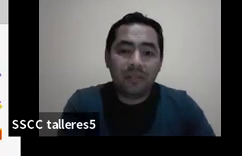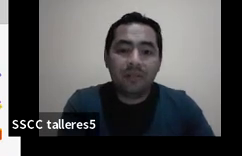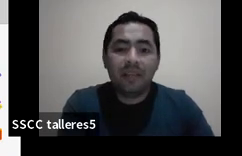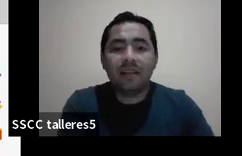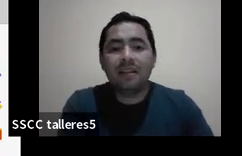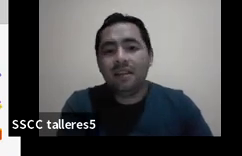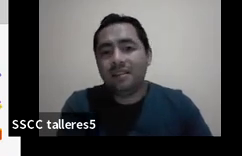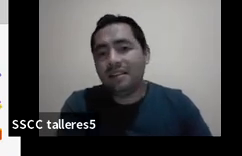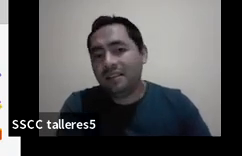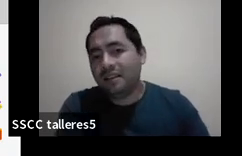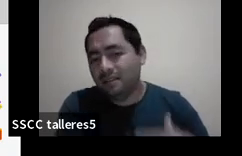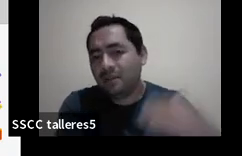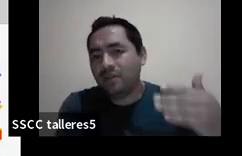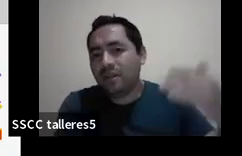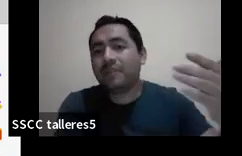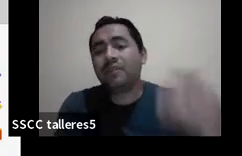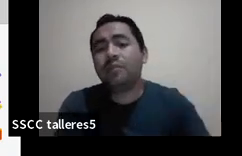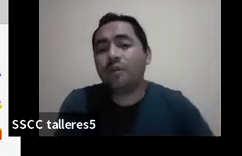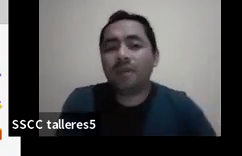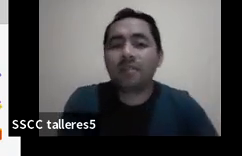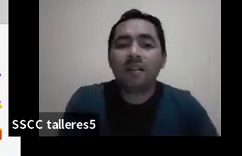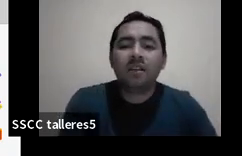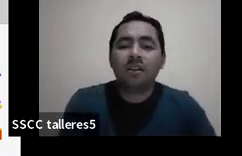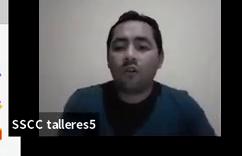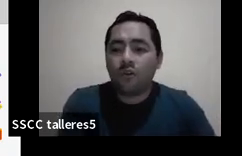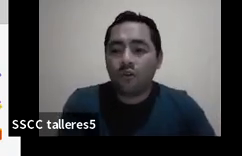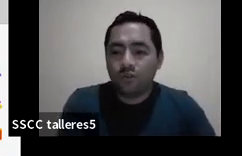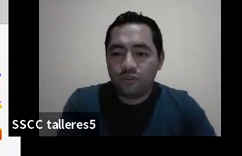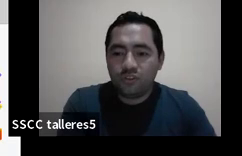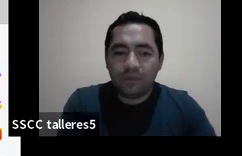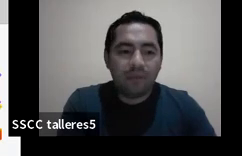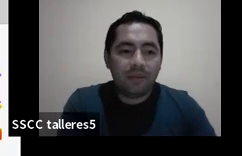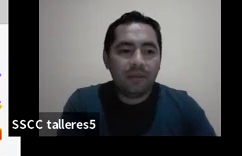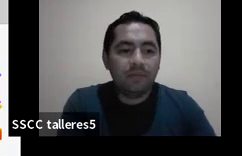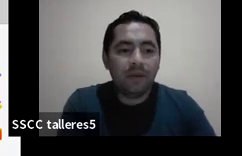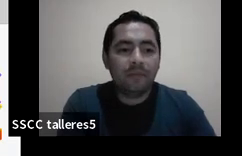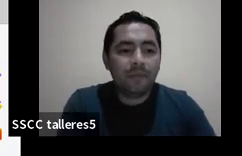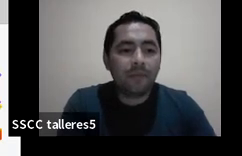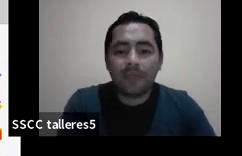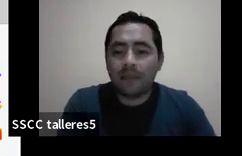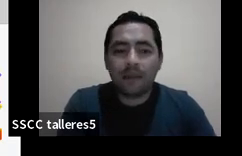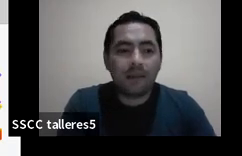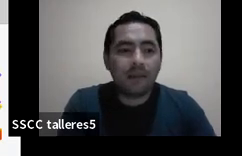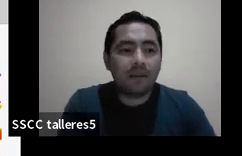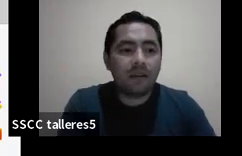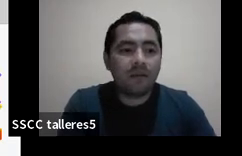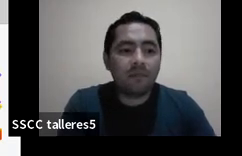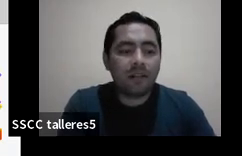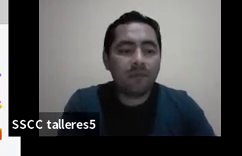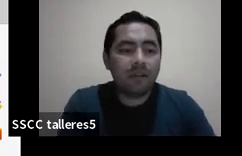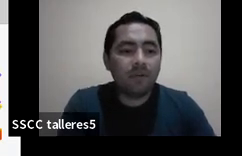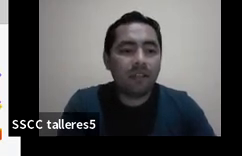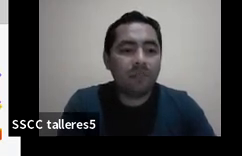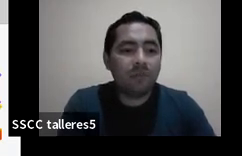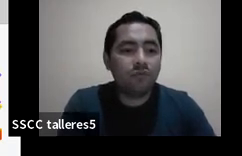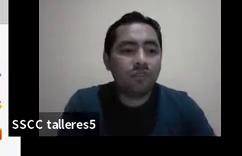Eso lo vamos a aprender mañana y en las siguientes clases vamos a ir avanzando un poco más con otros temas. Bien, a ver,